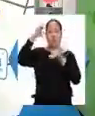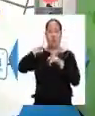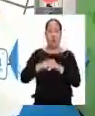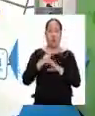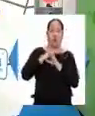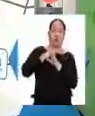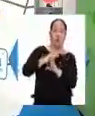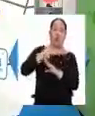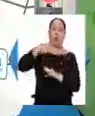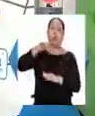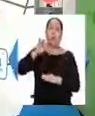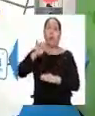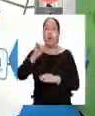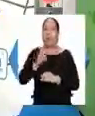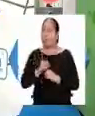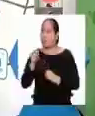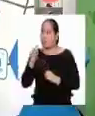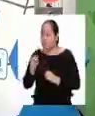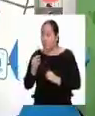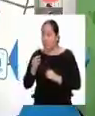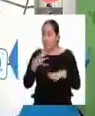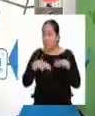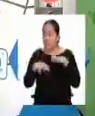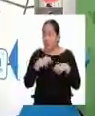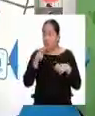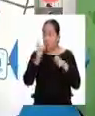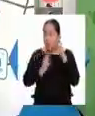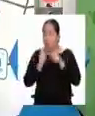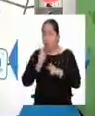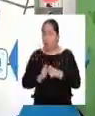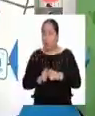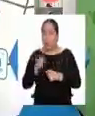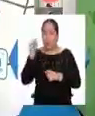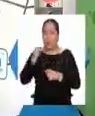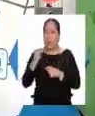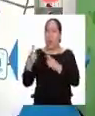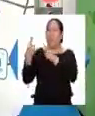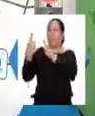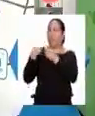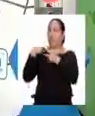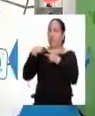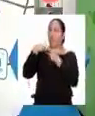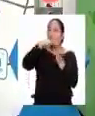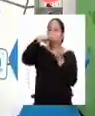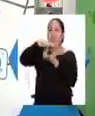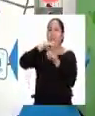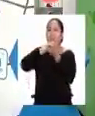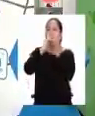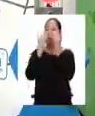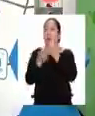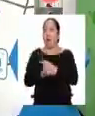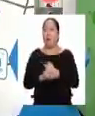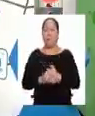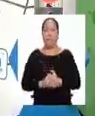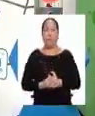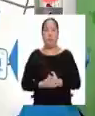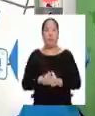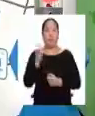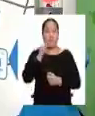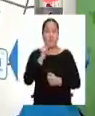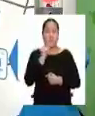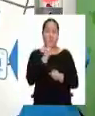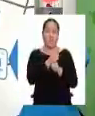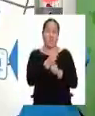Justamente las acciones humanas son las causantes de que el clima esté cambiando en los últimos años. Tienes razón, Delta. Los seres